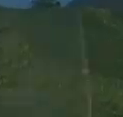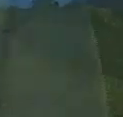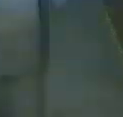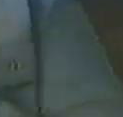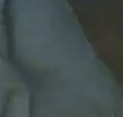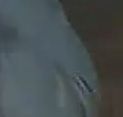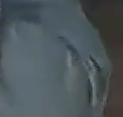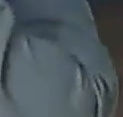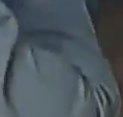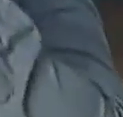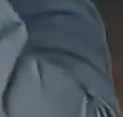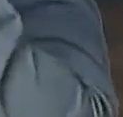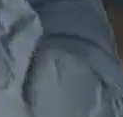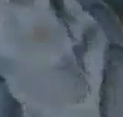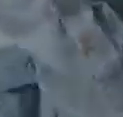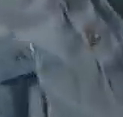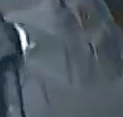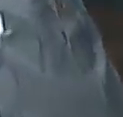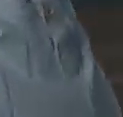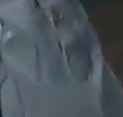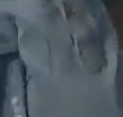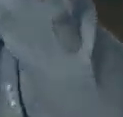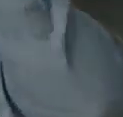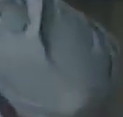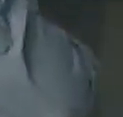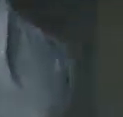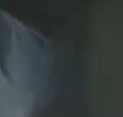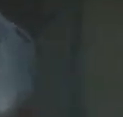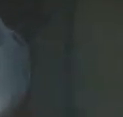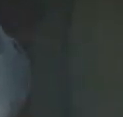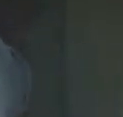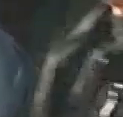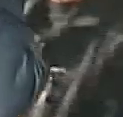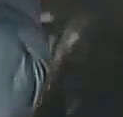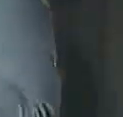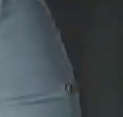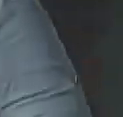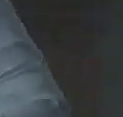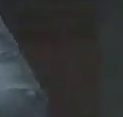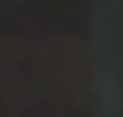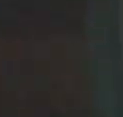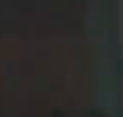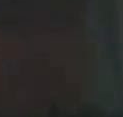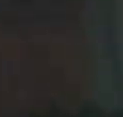Oye, todo el mundo de pie celebrando la comuna o nada.